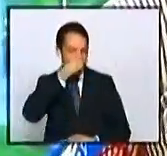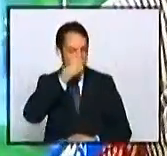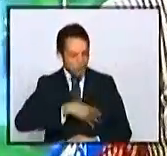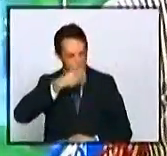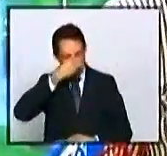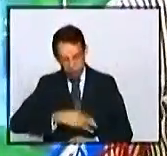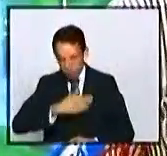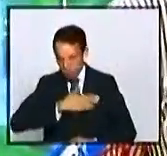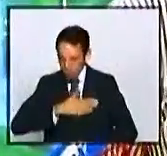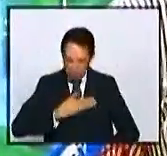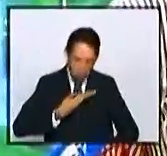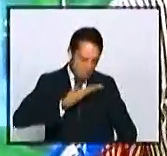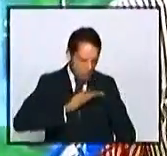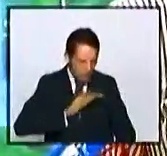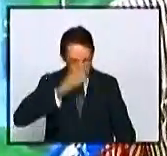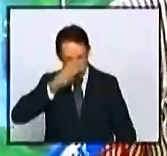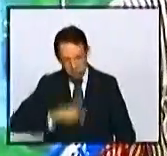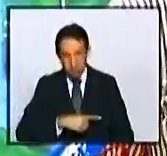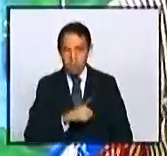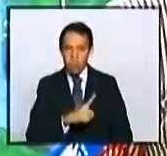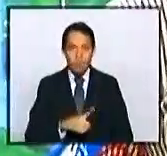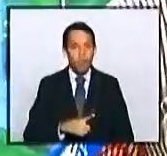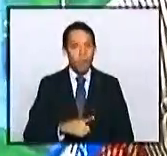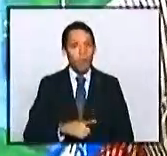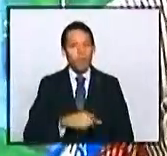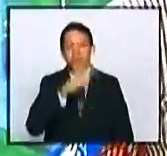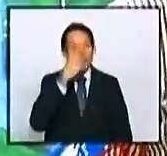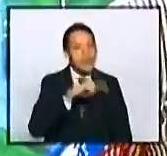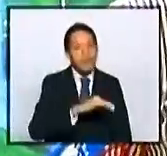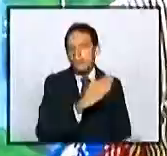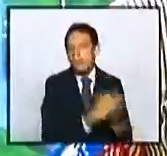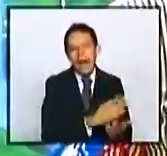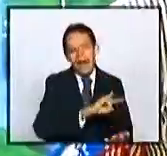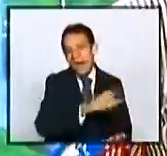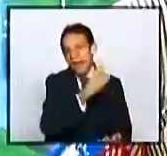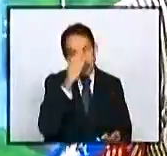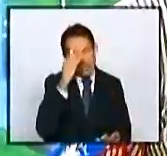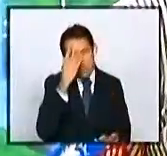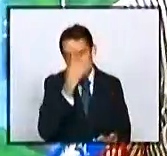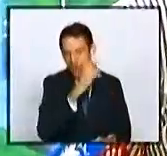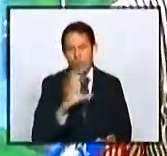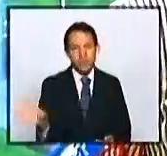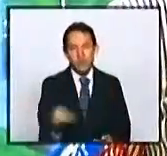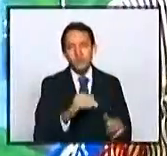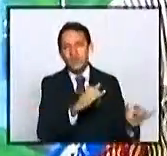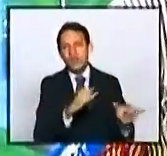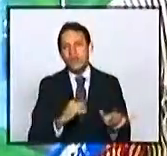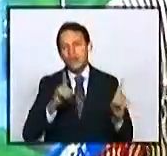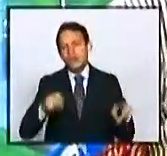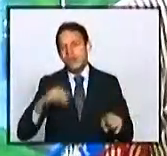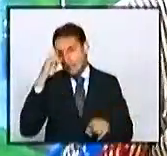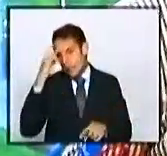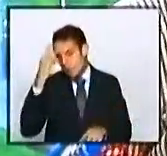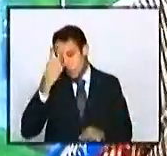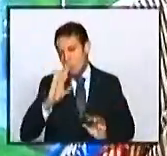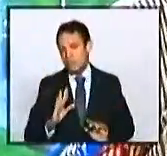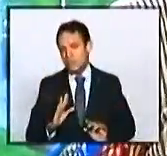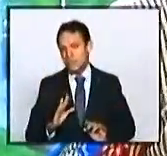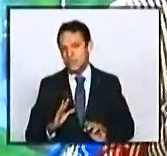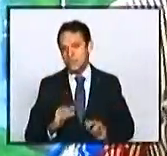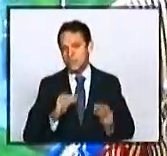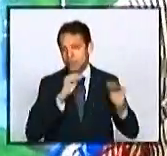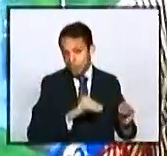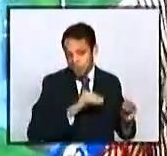padre, y se echan esa carga encima. Seguramente habremos cometido errores y todos los cometemos. Aún uno con la